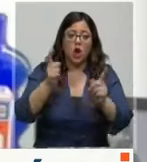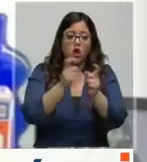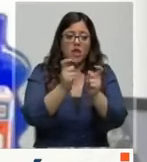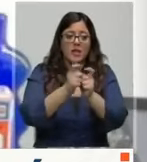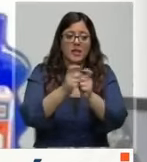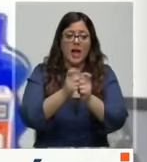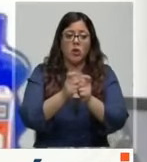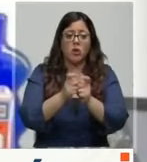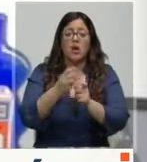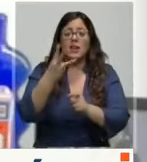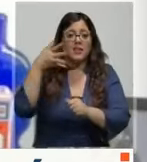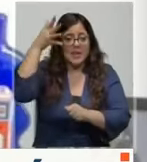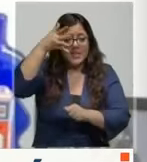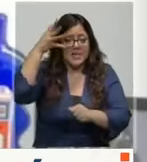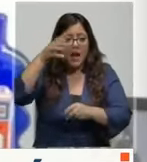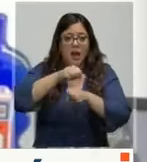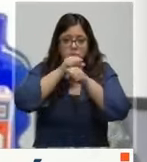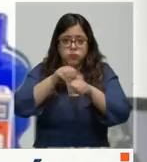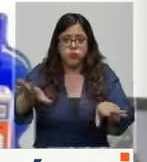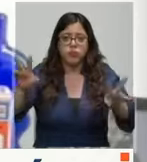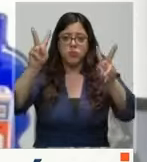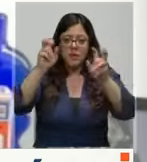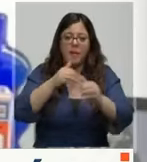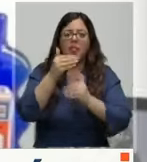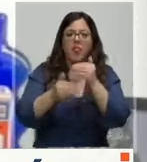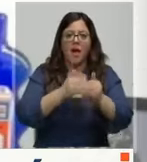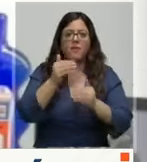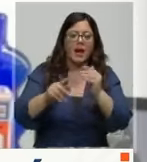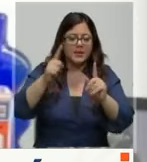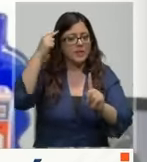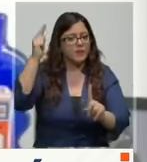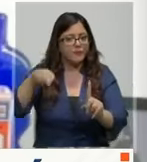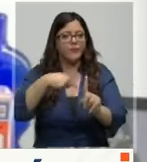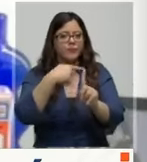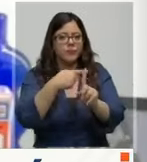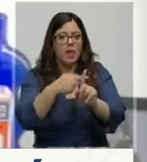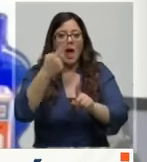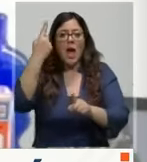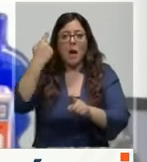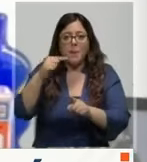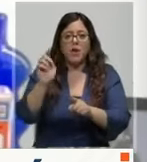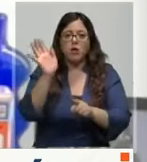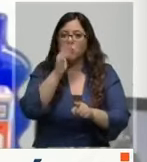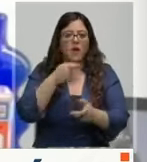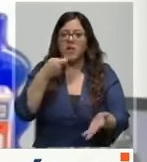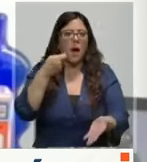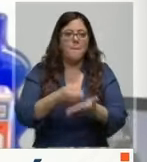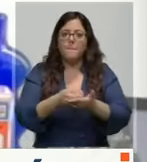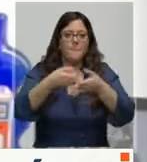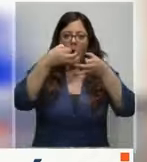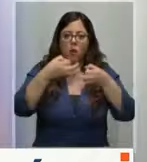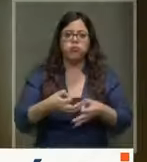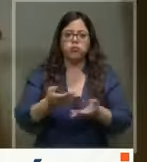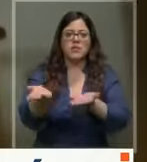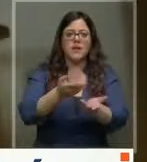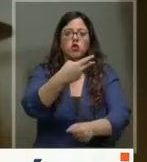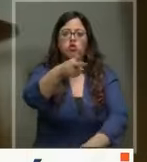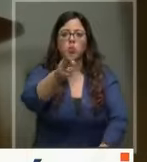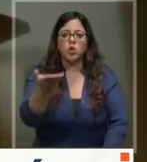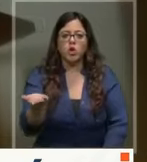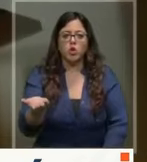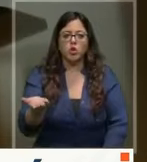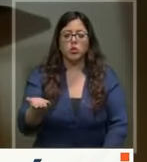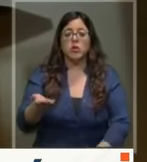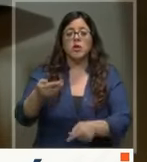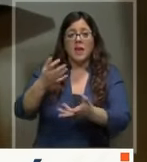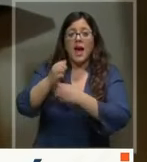tres charlas y difundió su mensaje de superación y positividad, pero no habría recibido el pago íntegro de sus servicios. A mediados